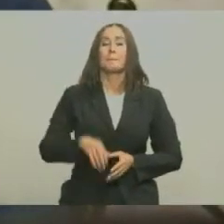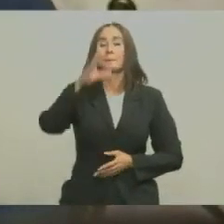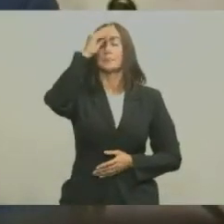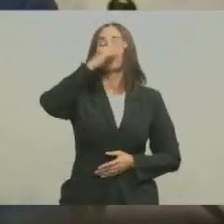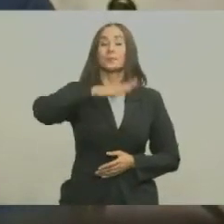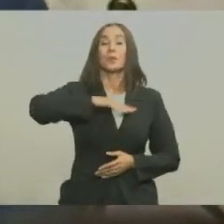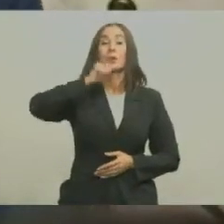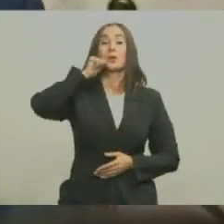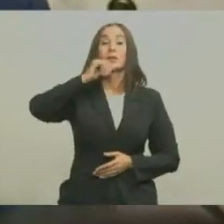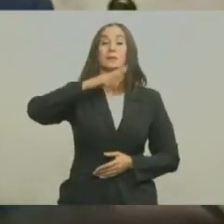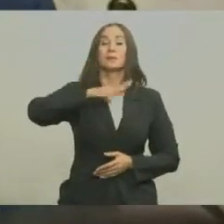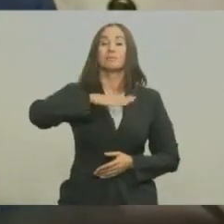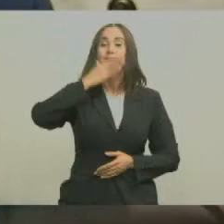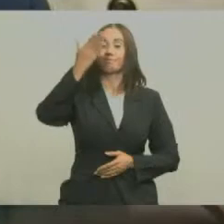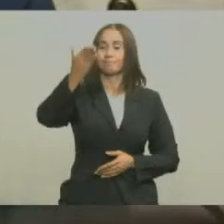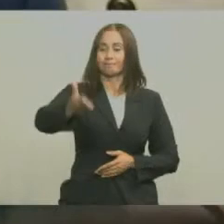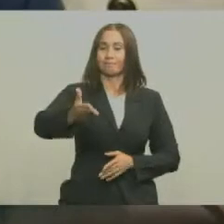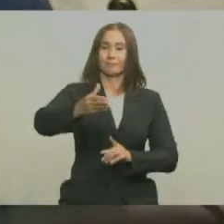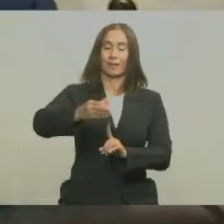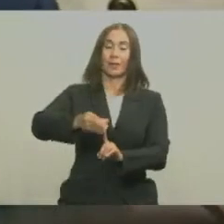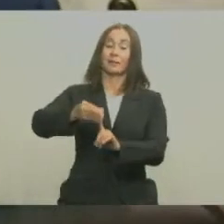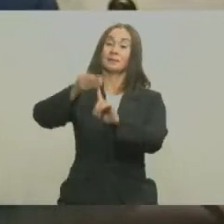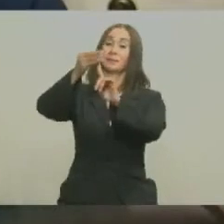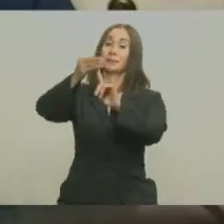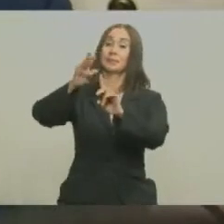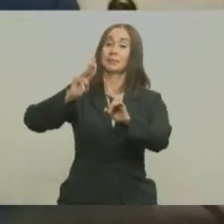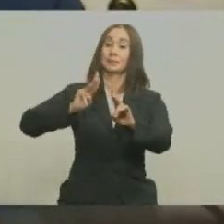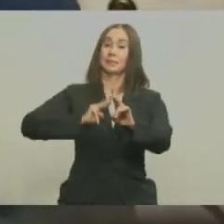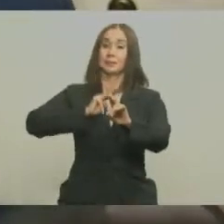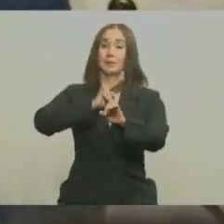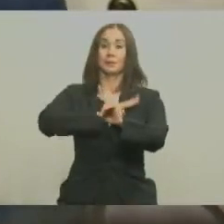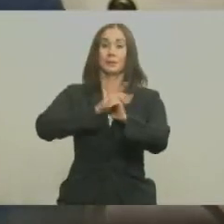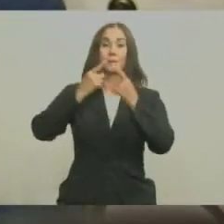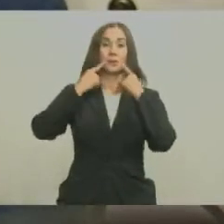Señoras y señores, distinguidos miembros de la prensa